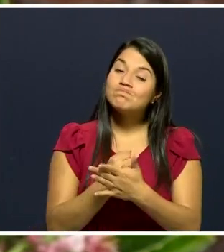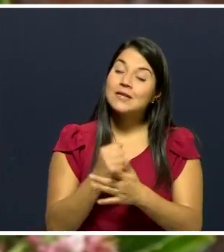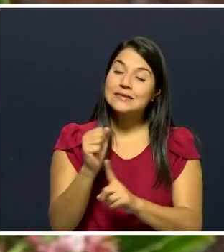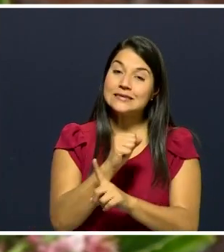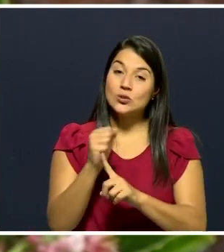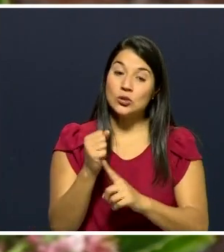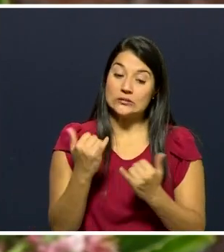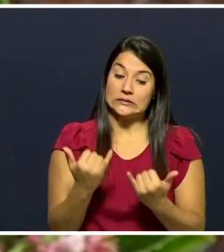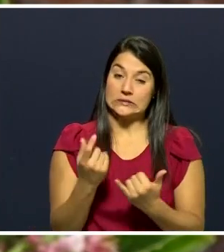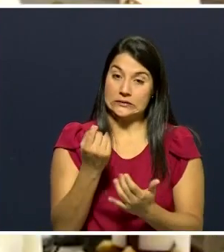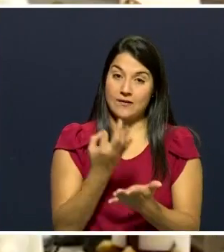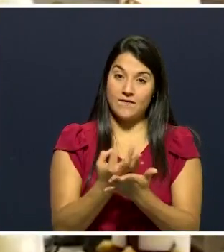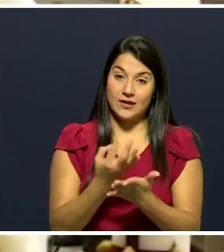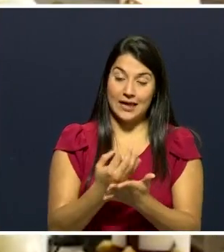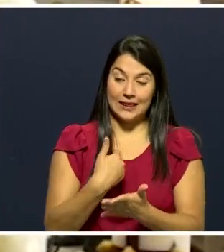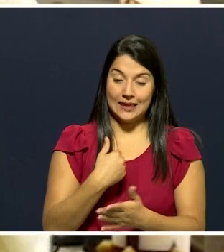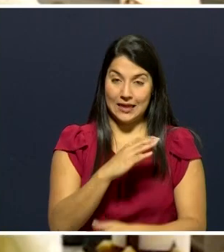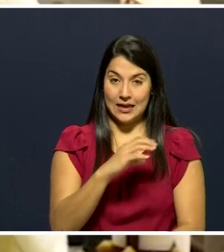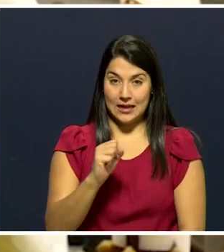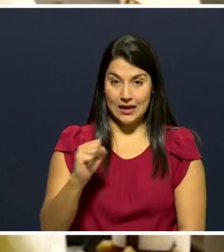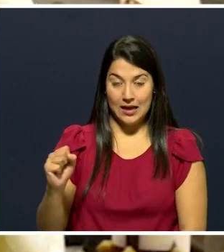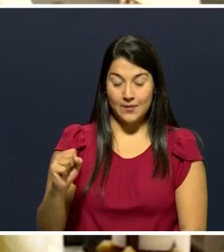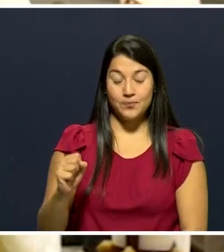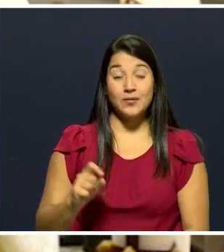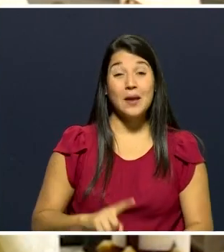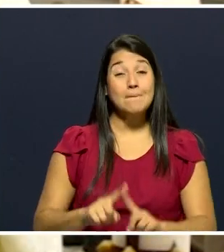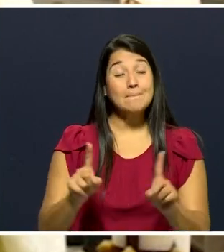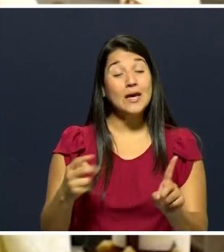de la institución. Pero nos aflige que la